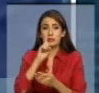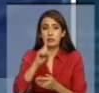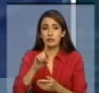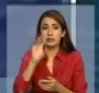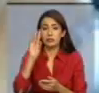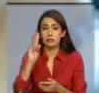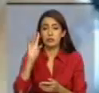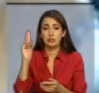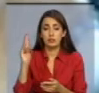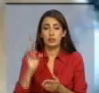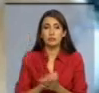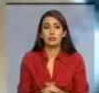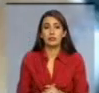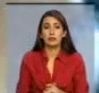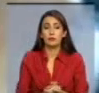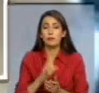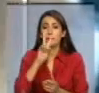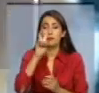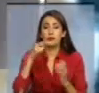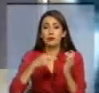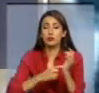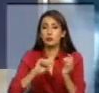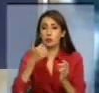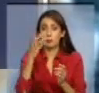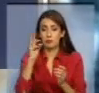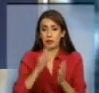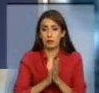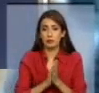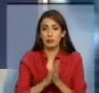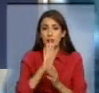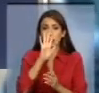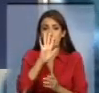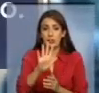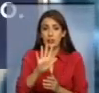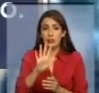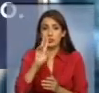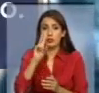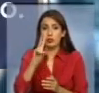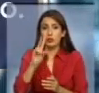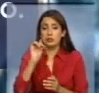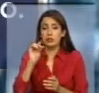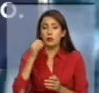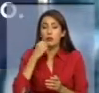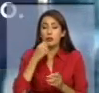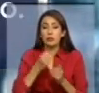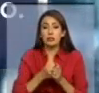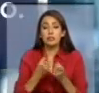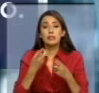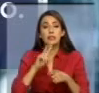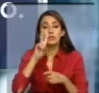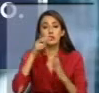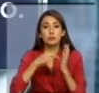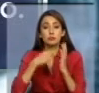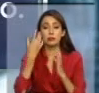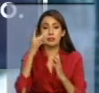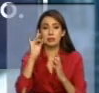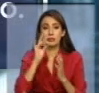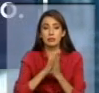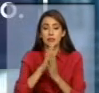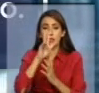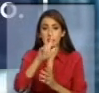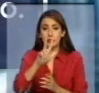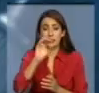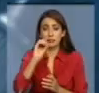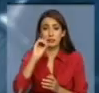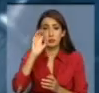mes. En el 2016 se dieron 553 percances por conducir distraído, mientras que en el 2017 fue de